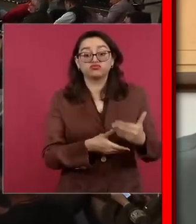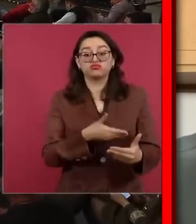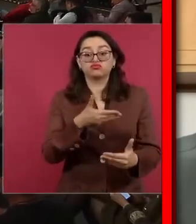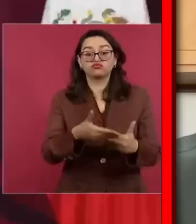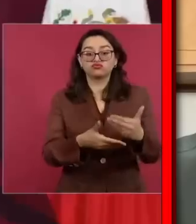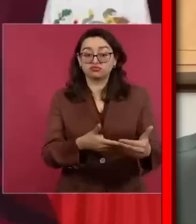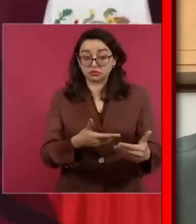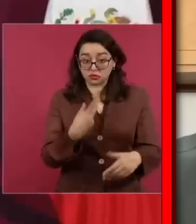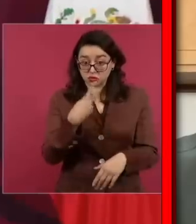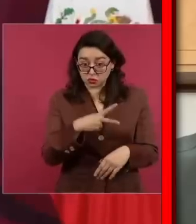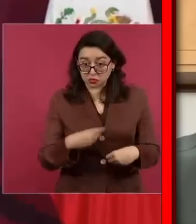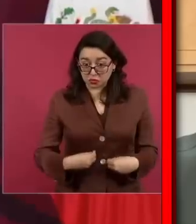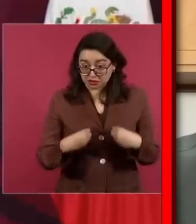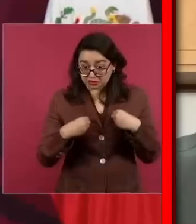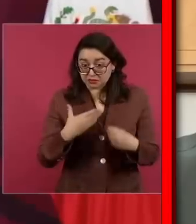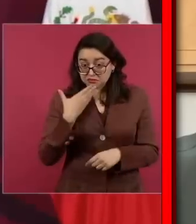no les va bien.